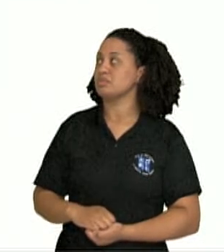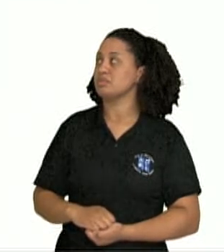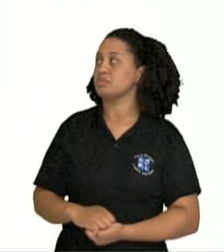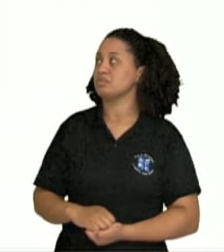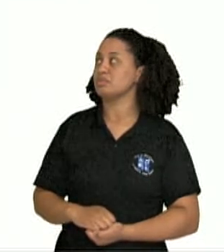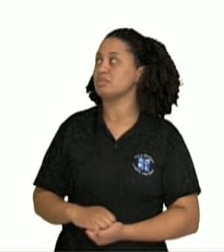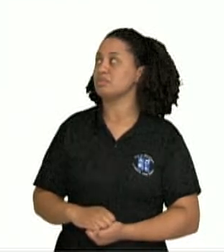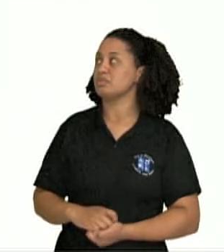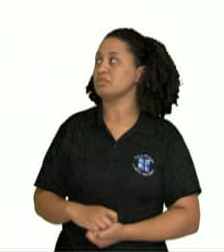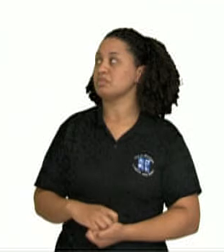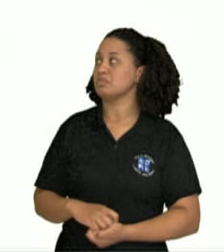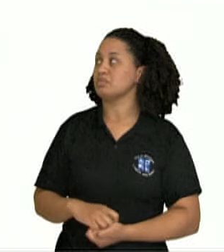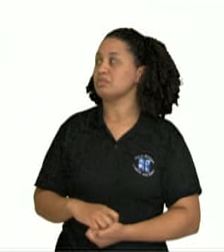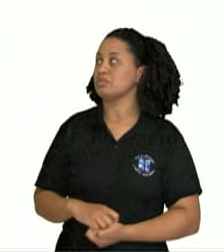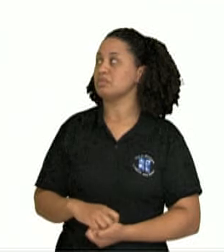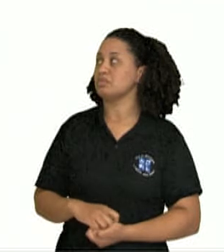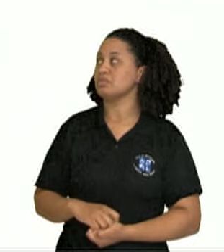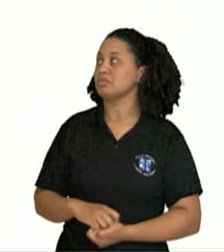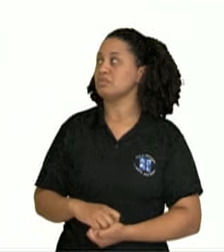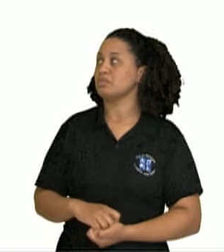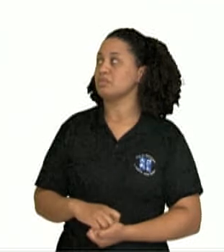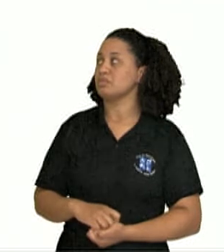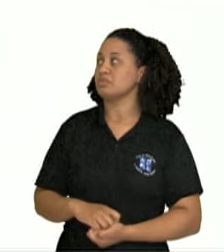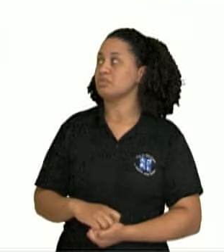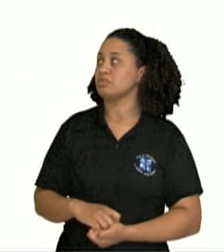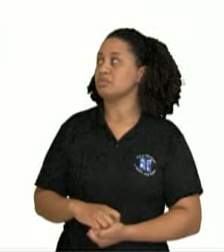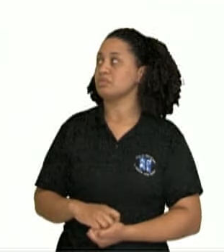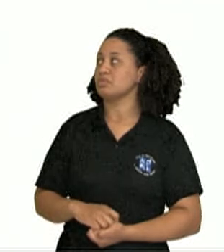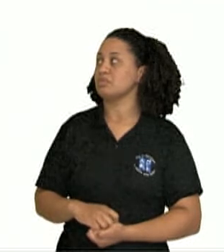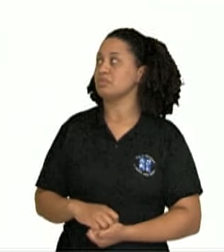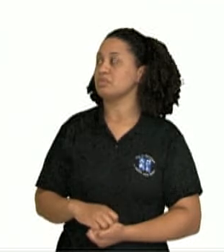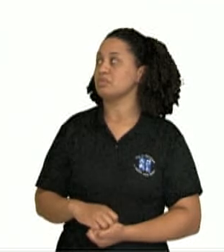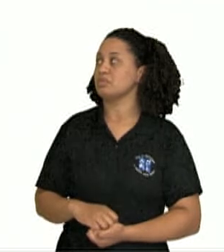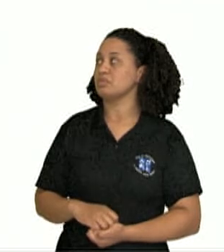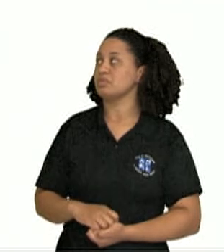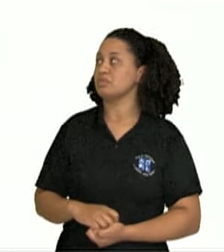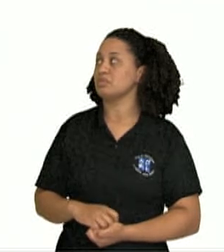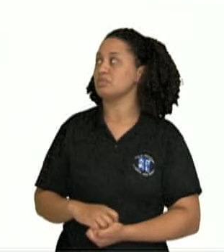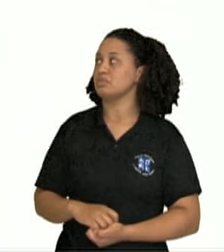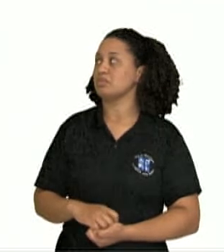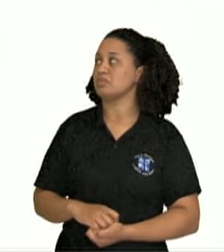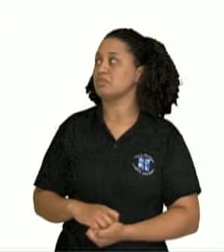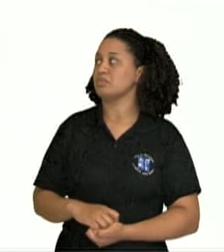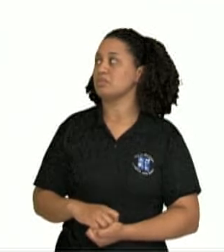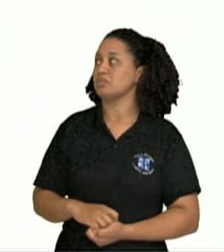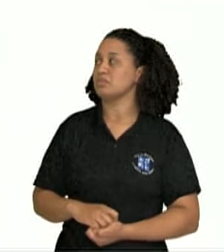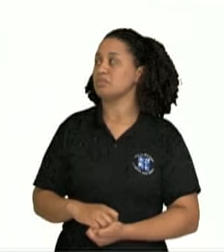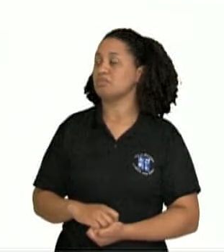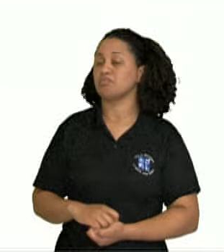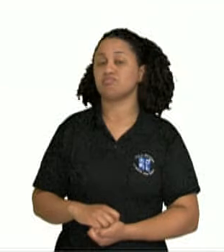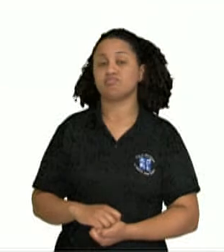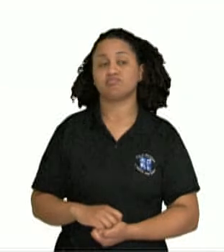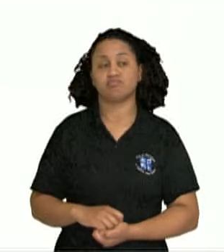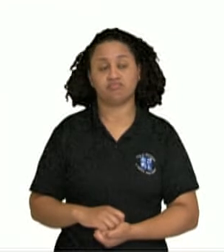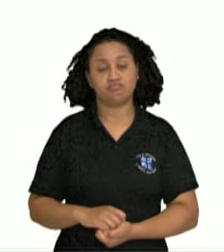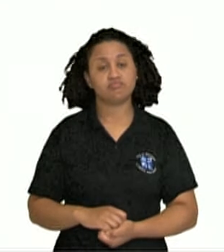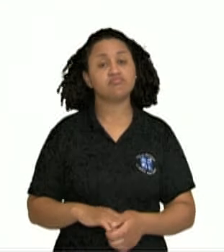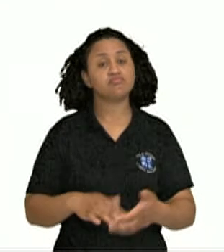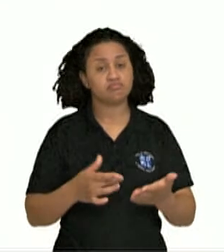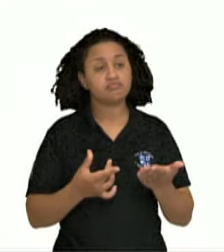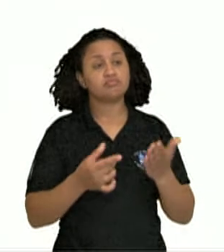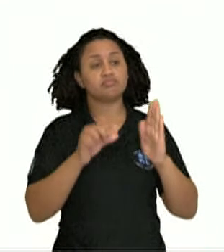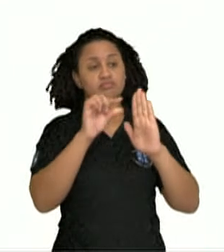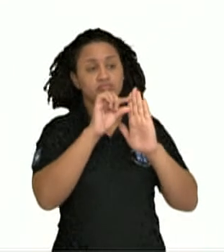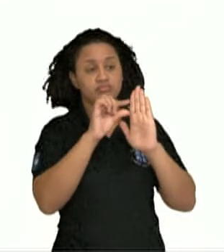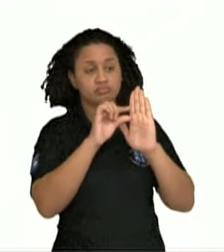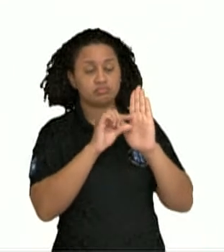e intentar de nuevo, celebrar la vida e retomar los cielos. Sobre esses